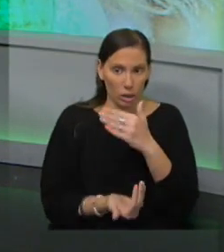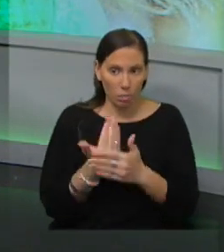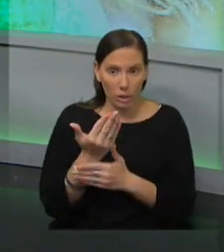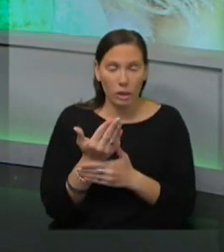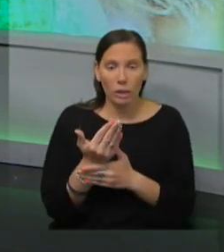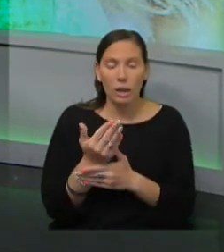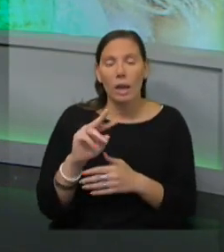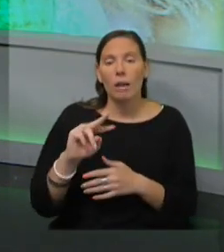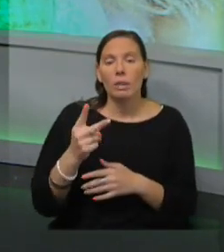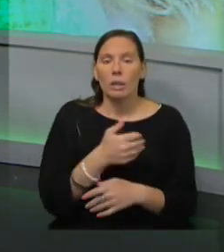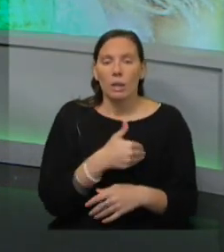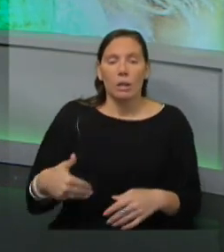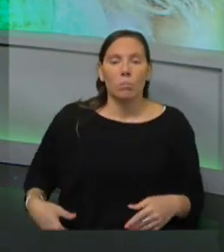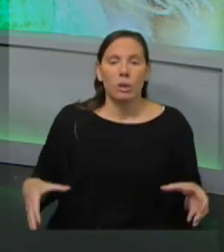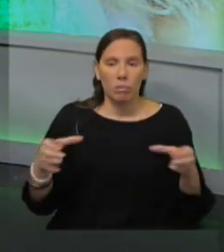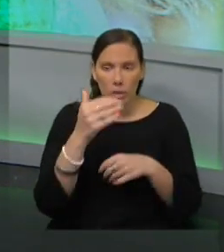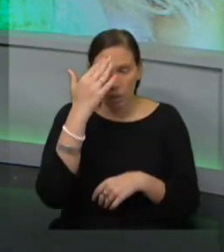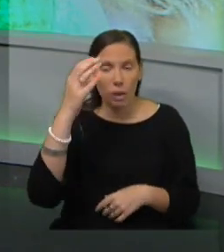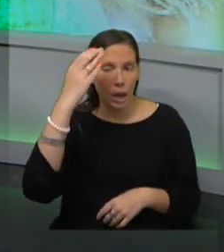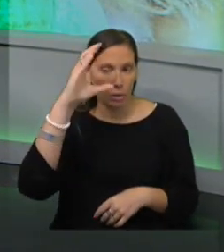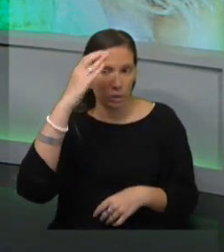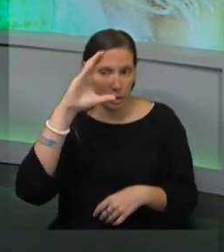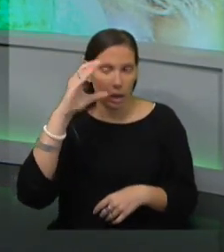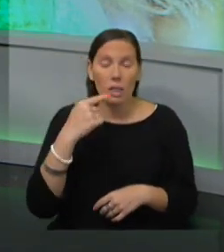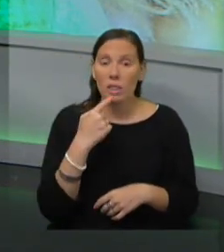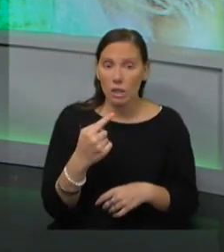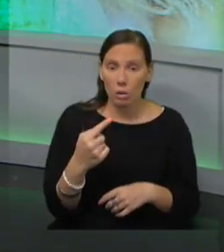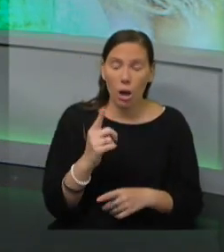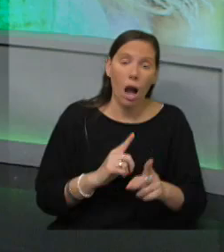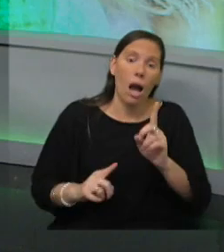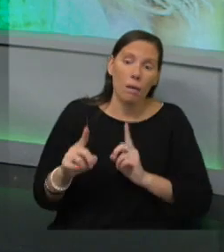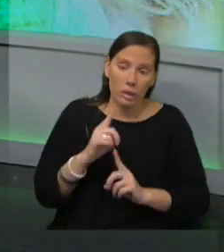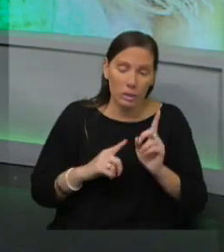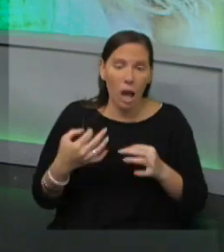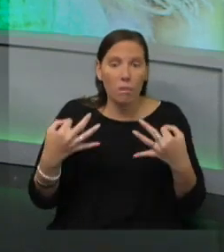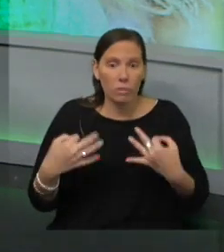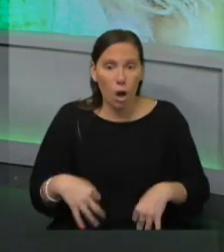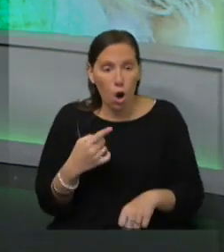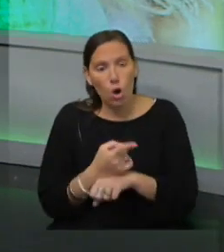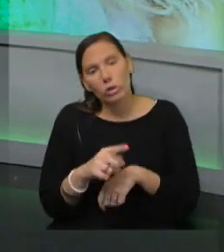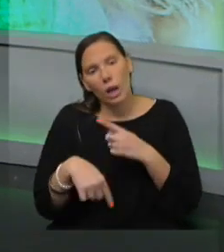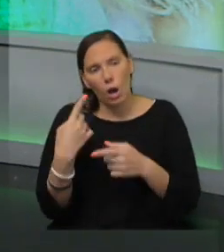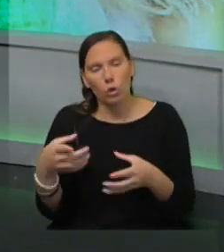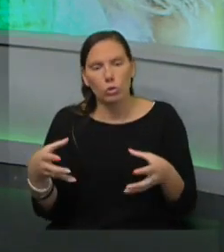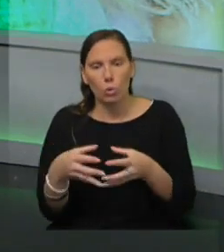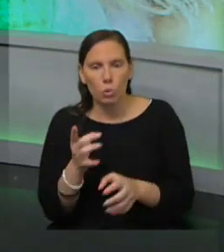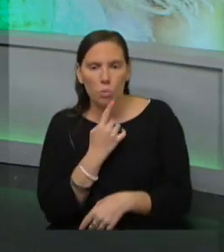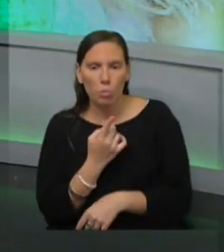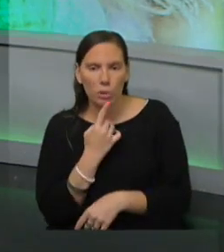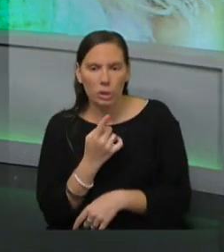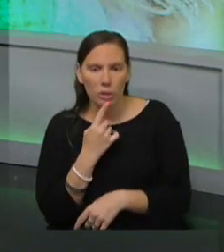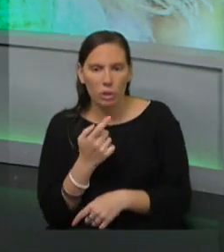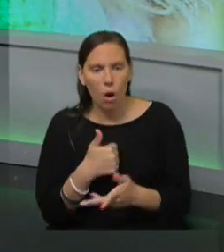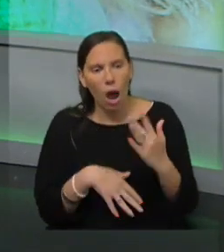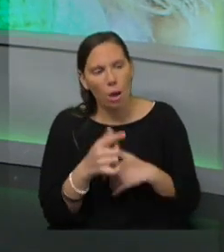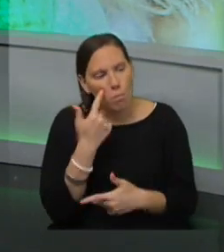candidata a vicepresidenta por el frente amplio Carolina cose quien dijo que a veces las afirmaciones contra otras posturas políticas hablan más